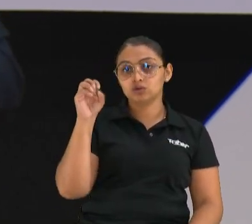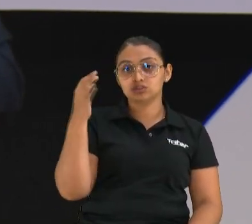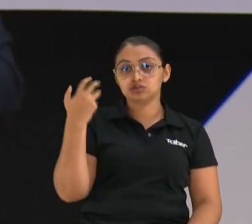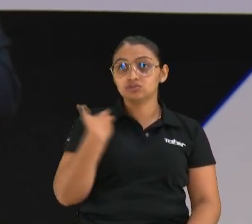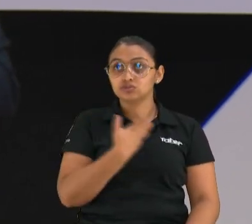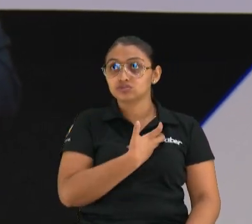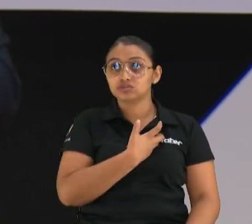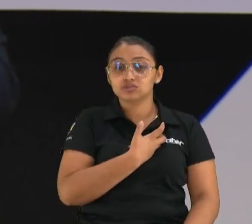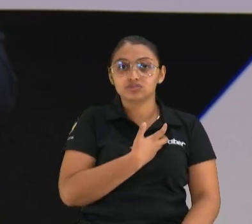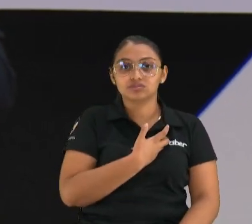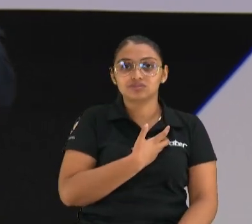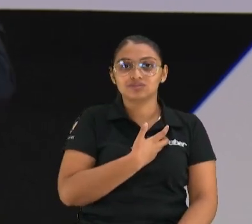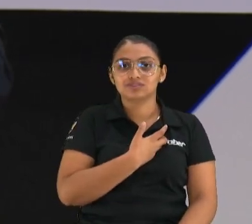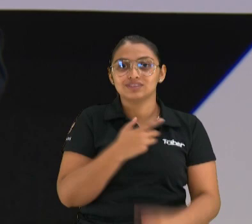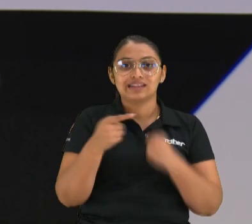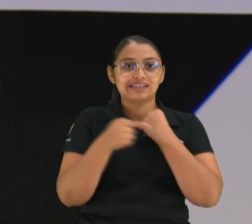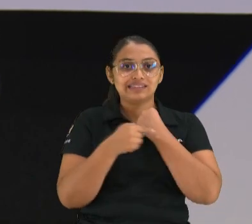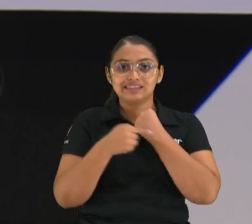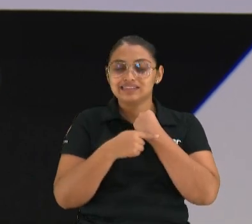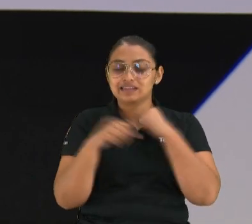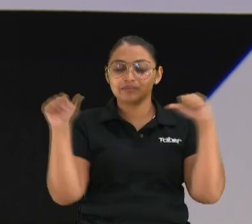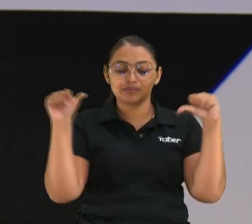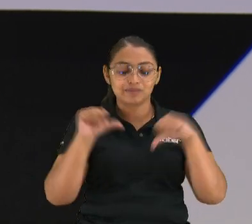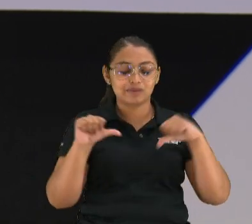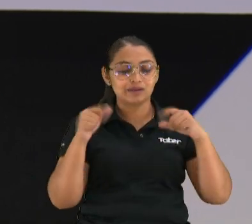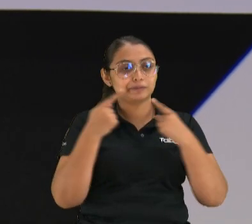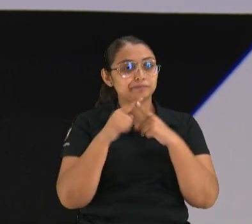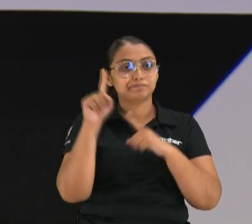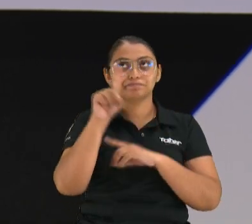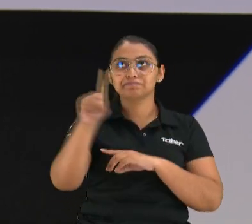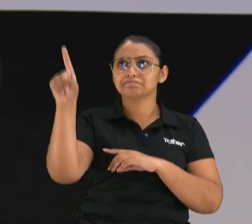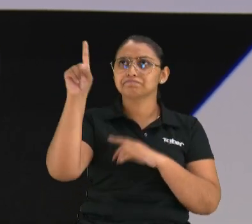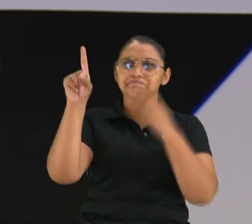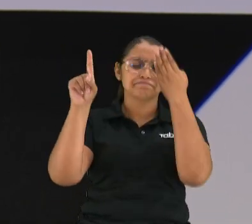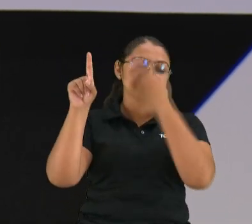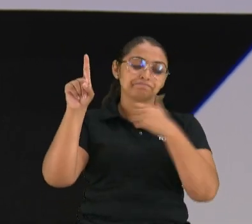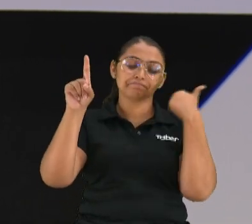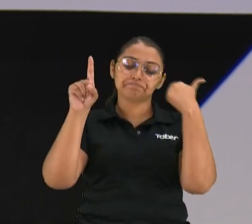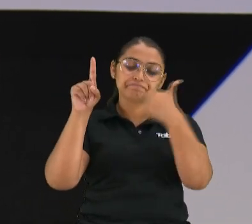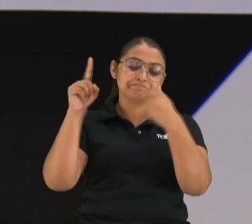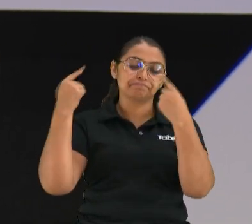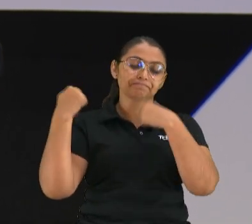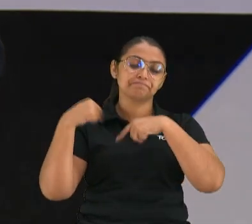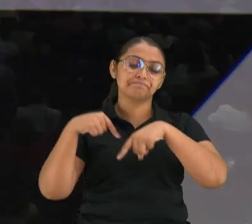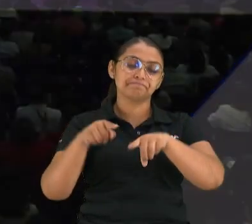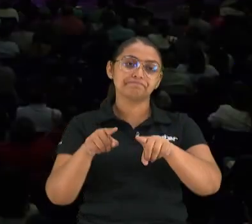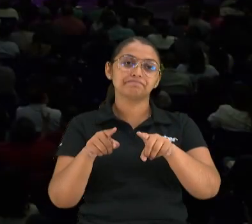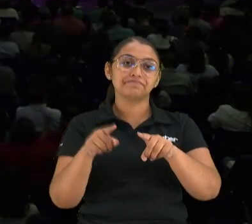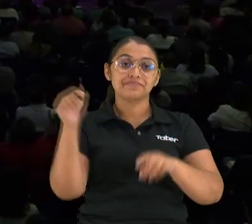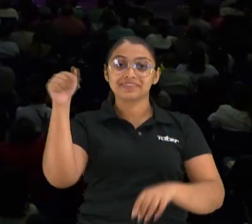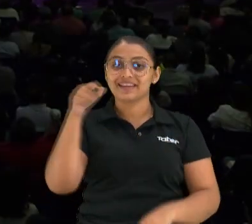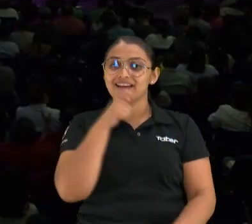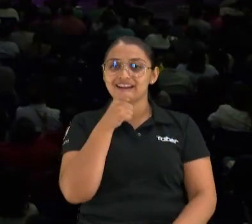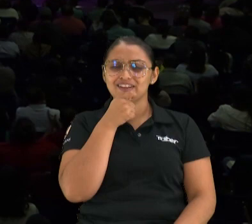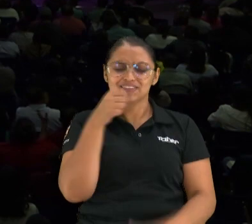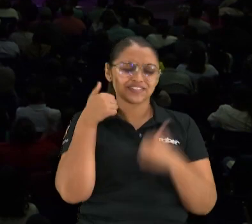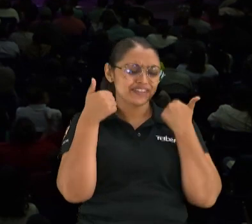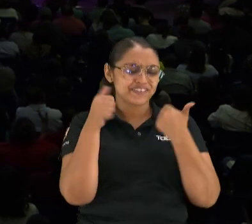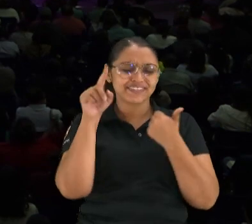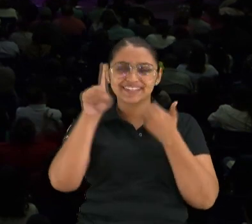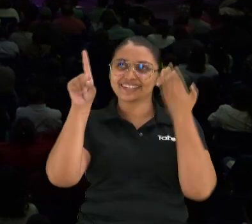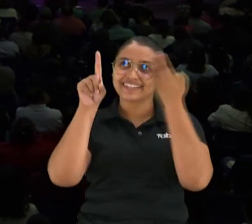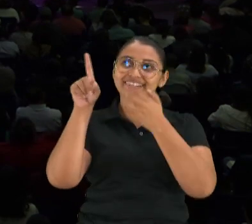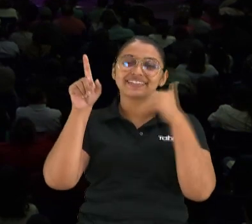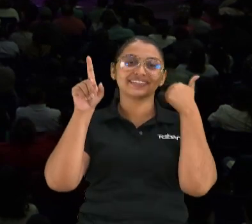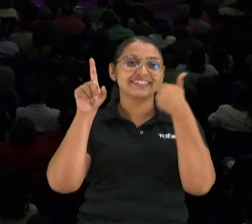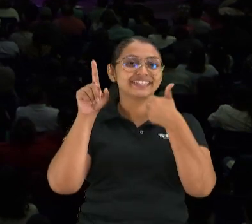los tiempos son malos pero Dios sigue siendo bueno iglesia Esa es la buena noticia del día de hoy pero no es como la mente